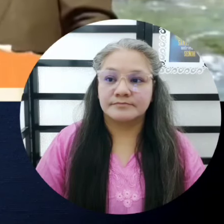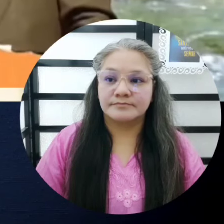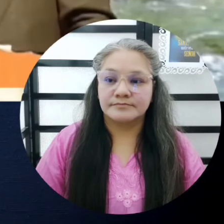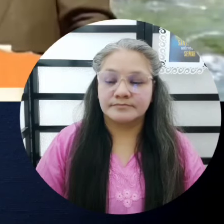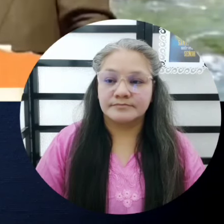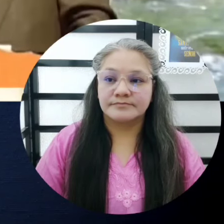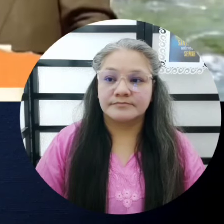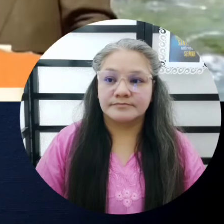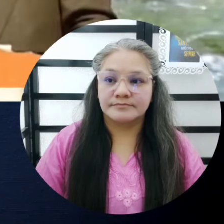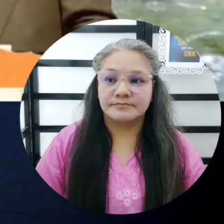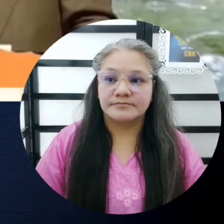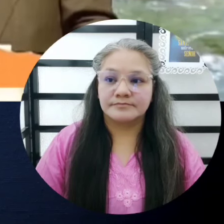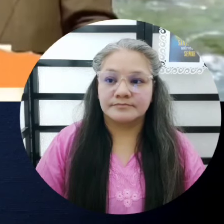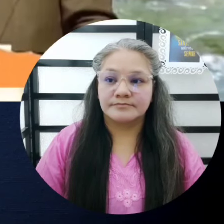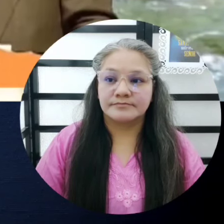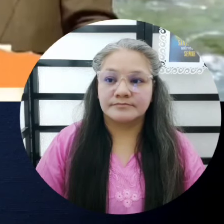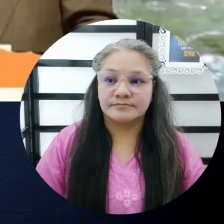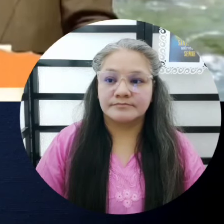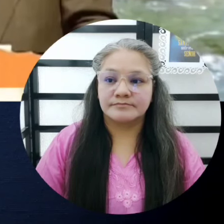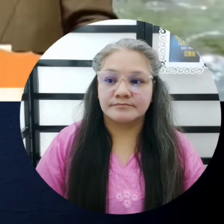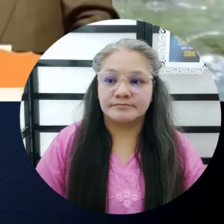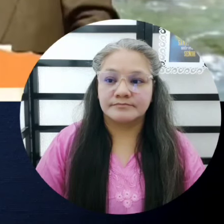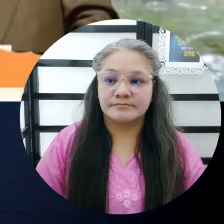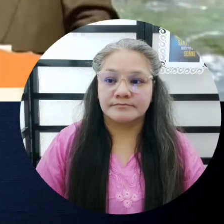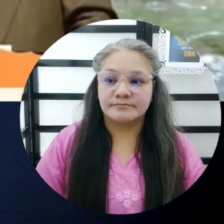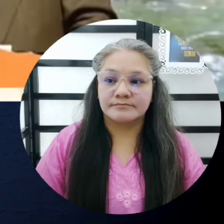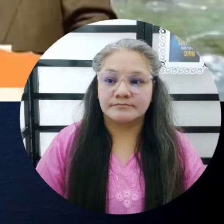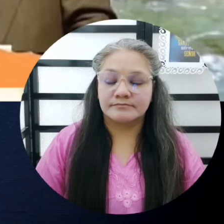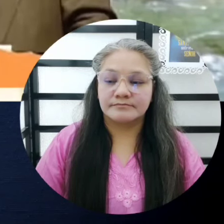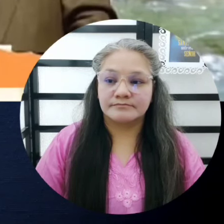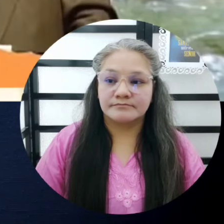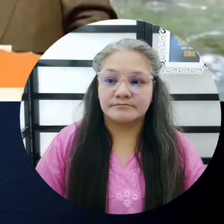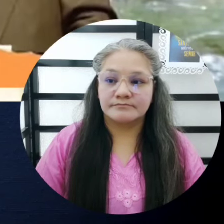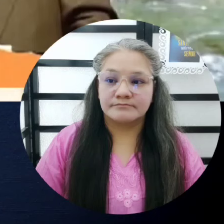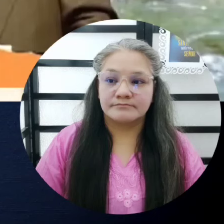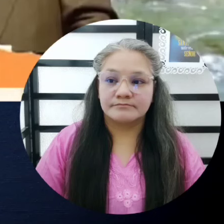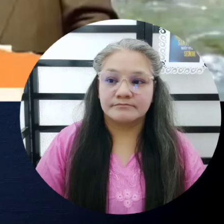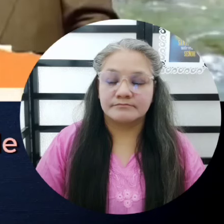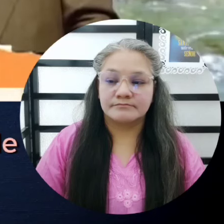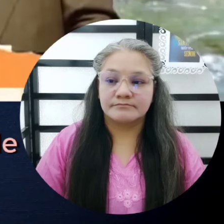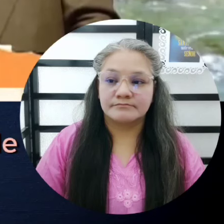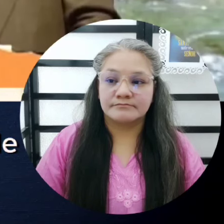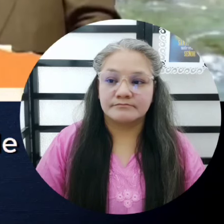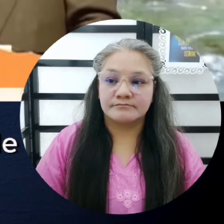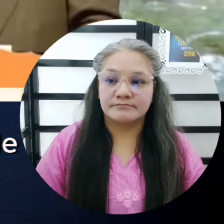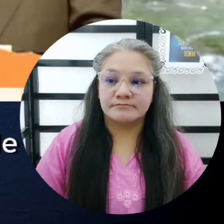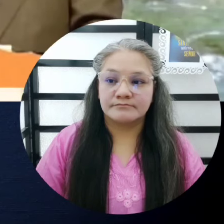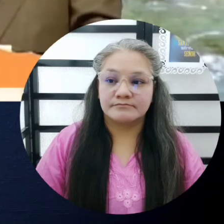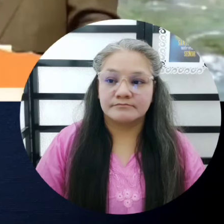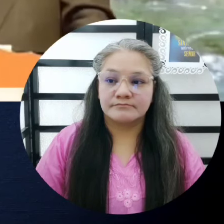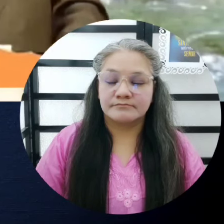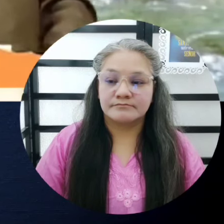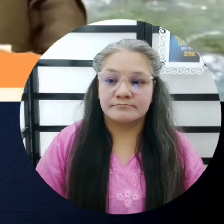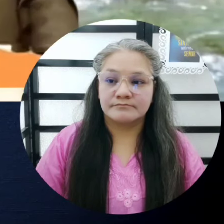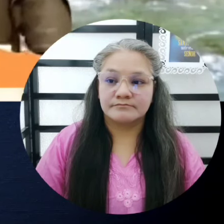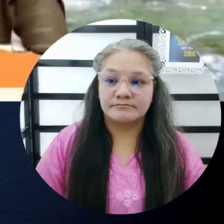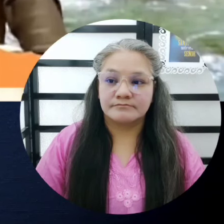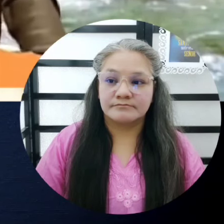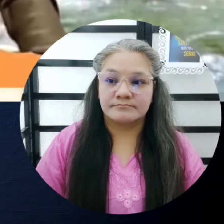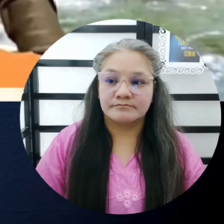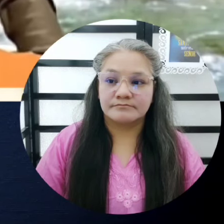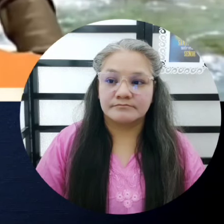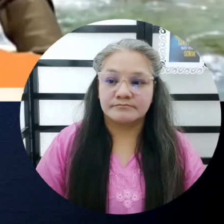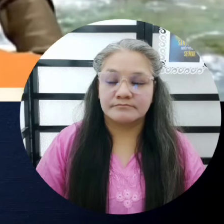porque así fueron llevados como esclavos a la tierra de Babilonia, de Media y de Persia.